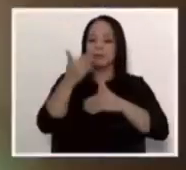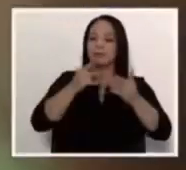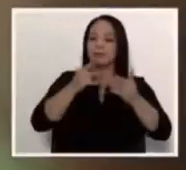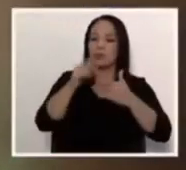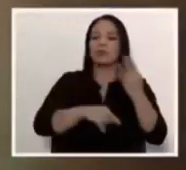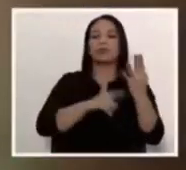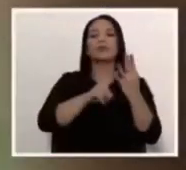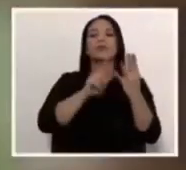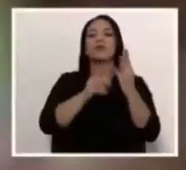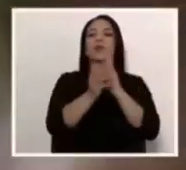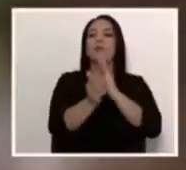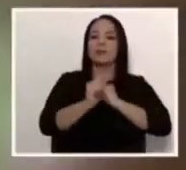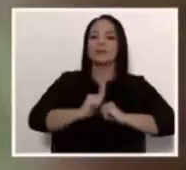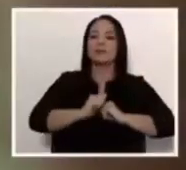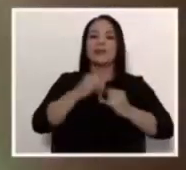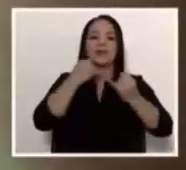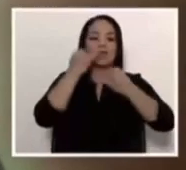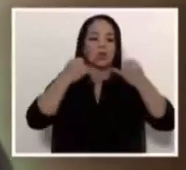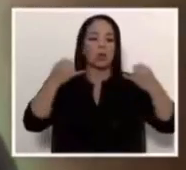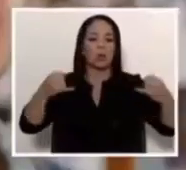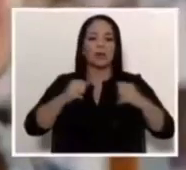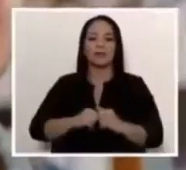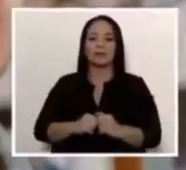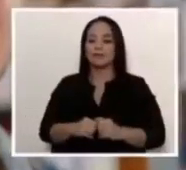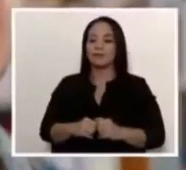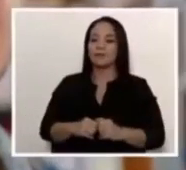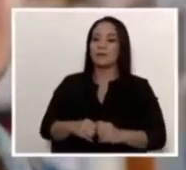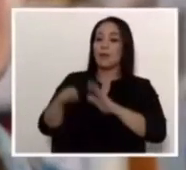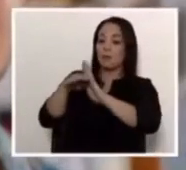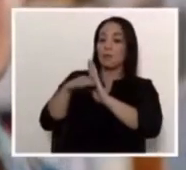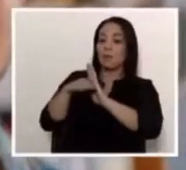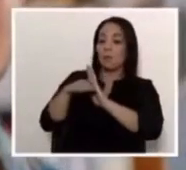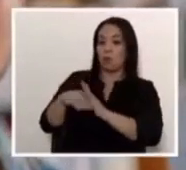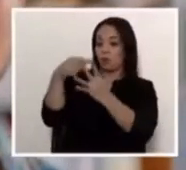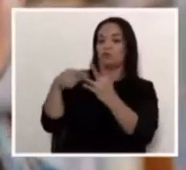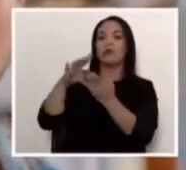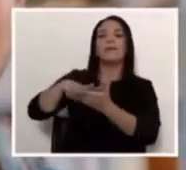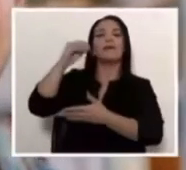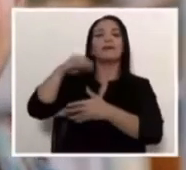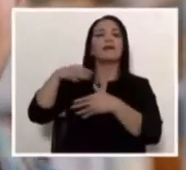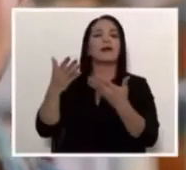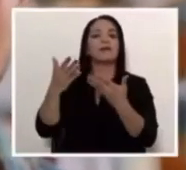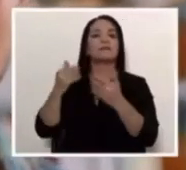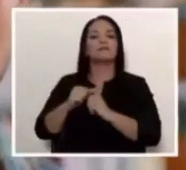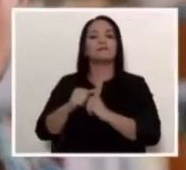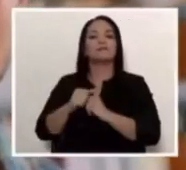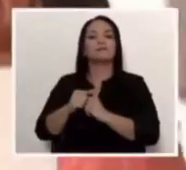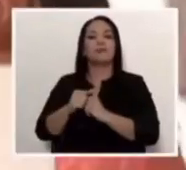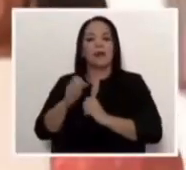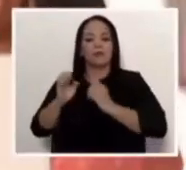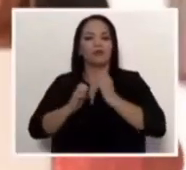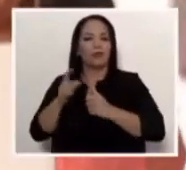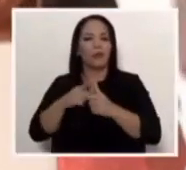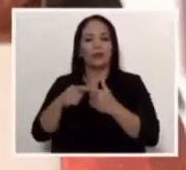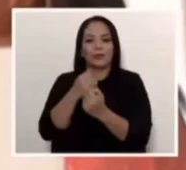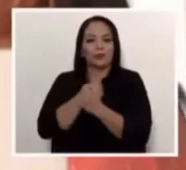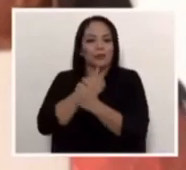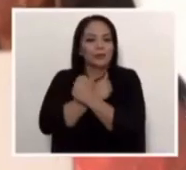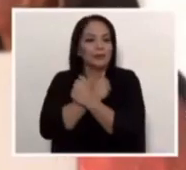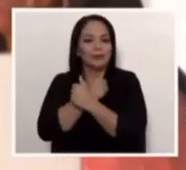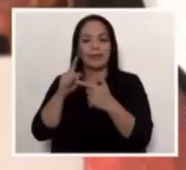y competencias en idioma. En los módulos aprenderán sobre el manejo de emociones, autoestima, creación de